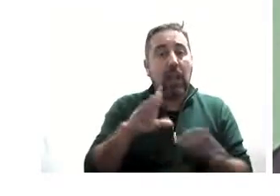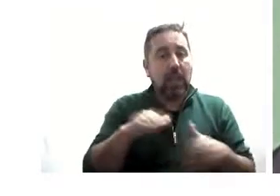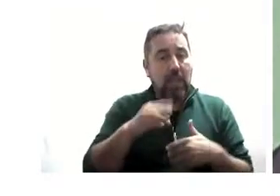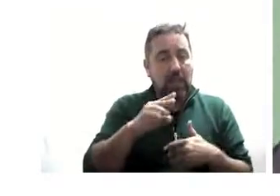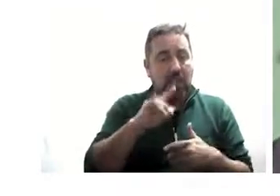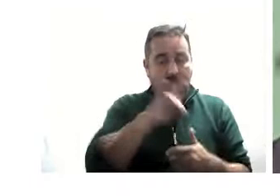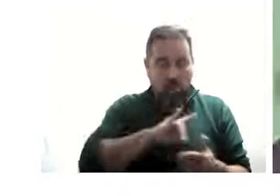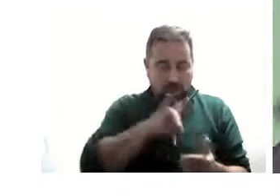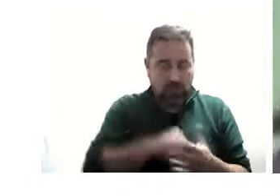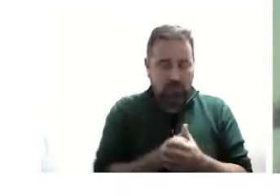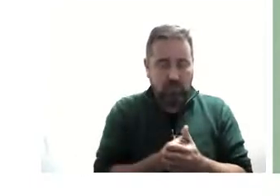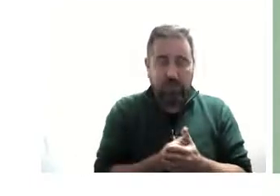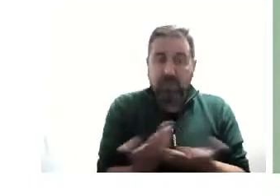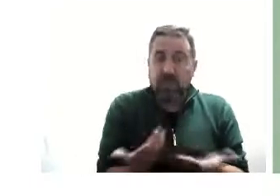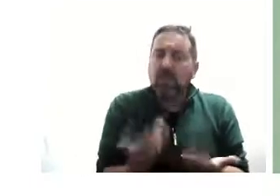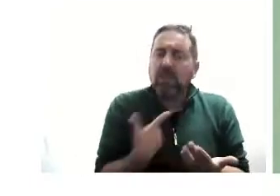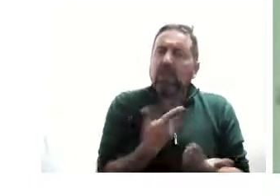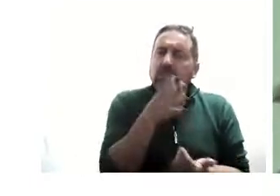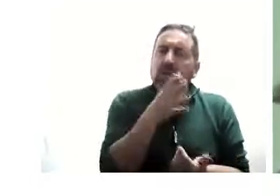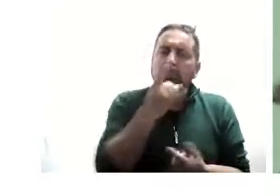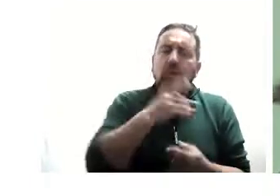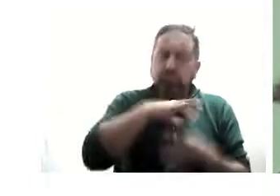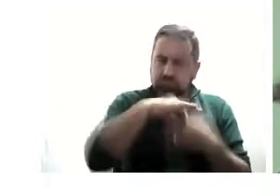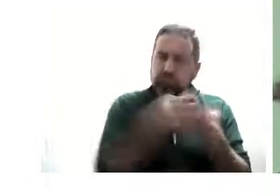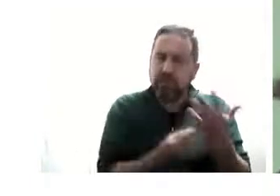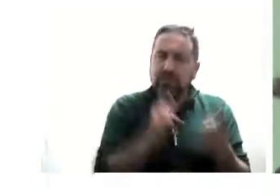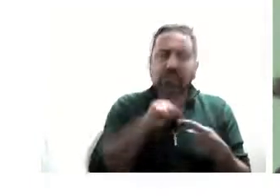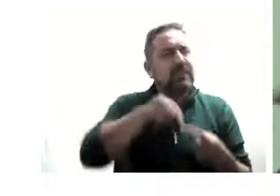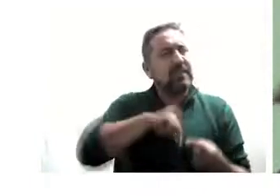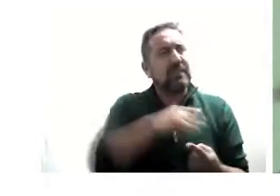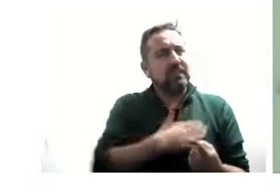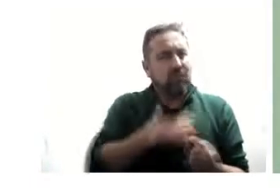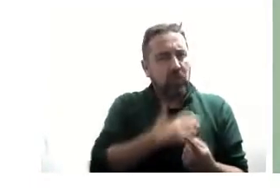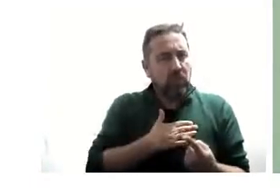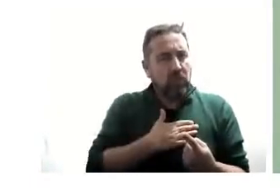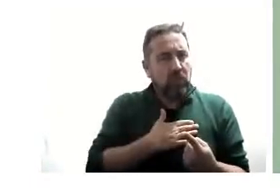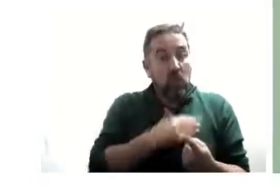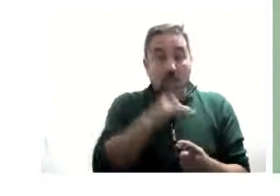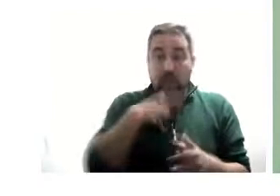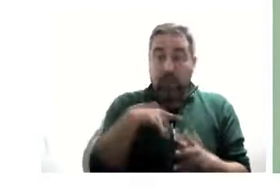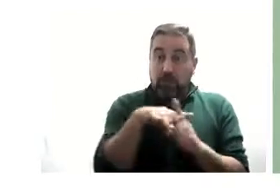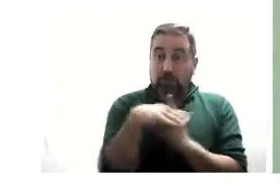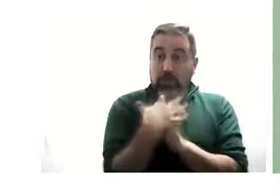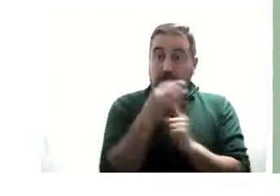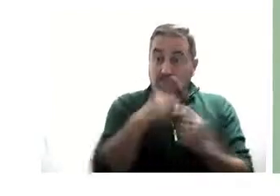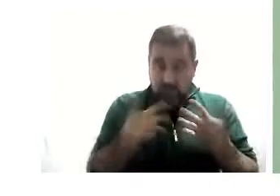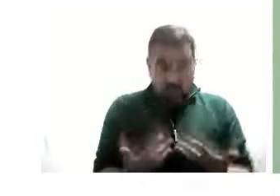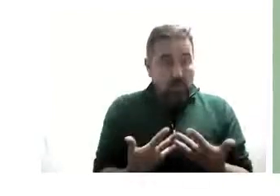Y lo es por muchas razones, ¿no? Es satisfactorio, pero en concreto y por el contexto en el que estamos de